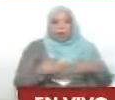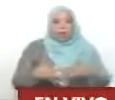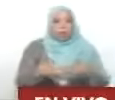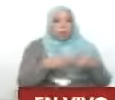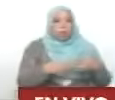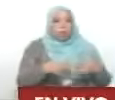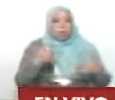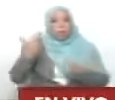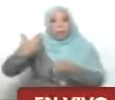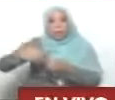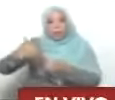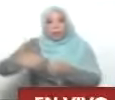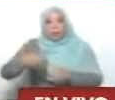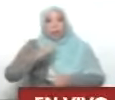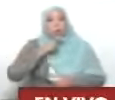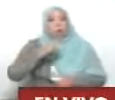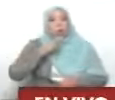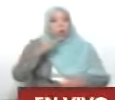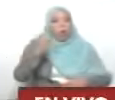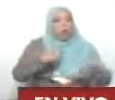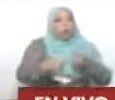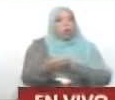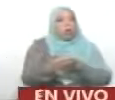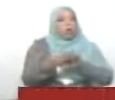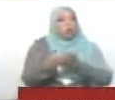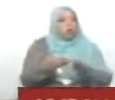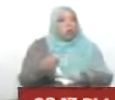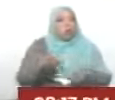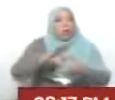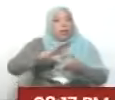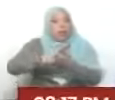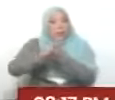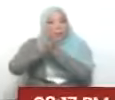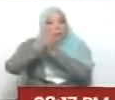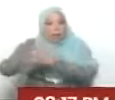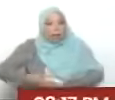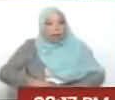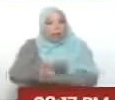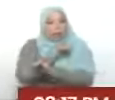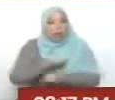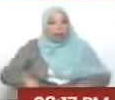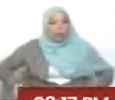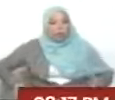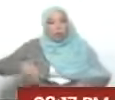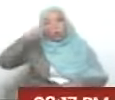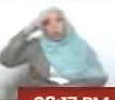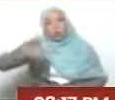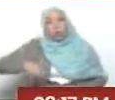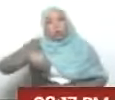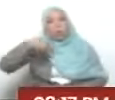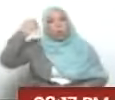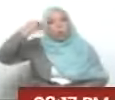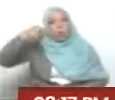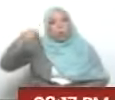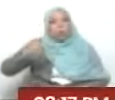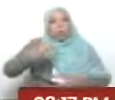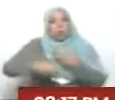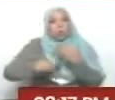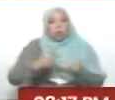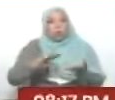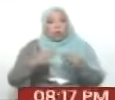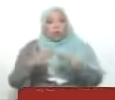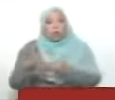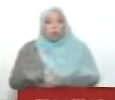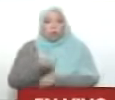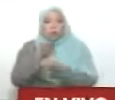plan? ¿Tú también estás pensando en disolver la Guardia Nacional, la milicia y la Fuerza Armada? ¿Tú también estás pensando en disolver las comunas y los